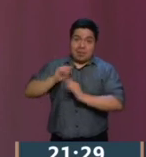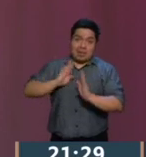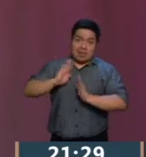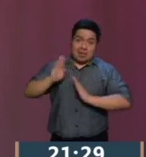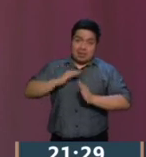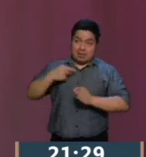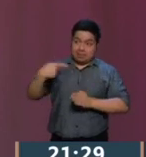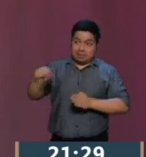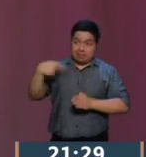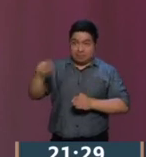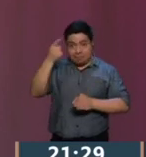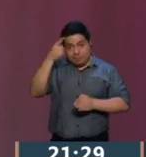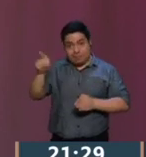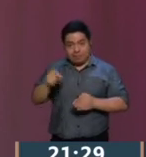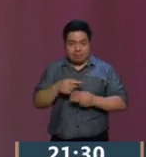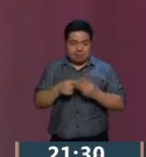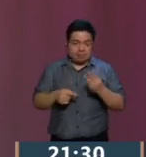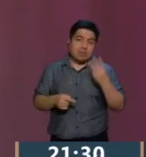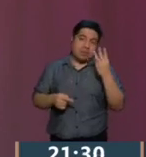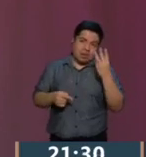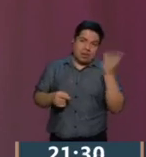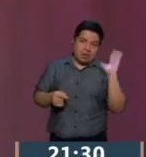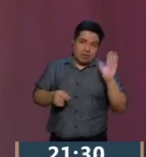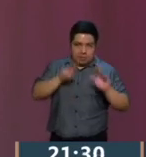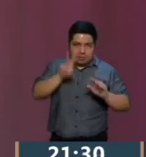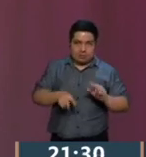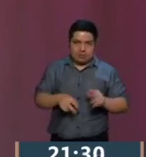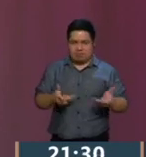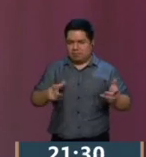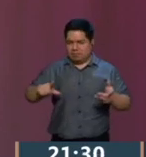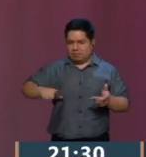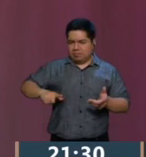Marina, son 3 en realidad. Y la verdad es que el